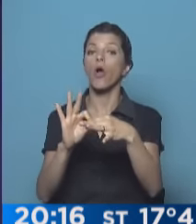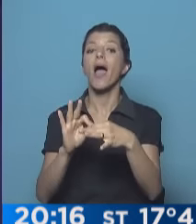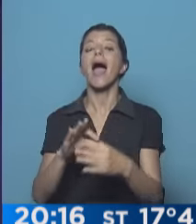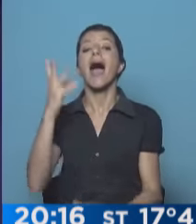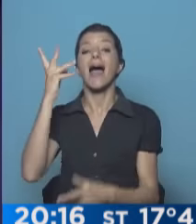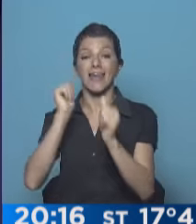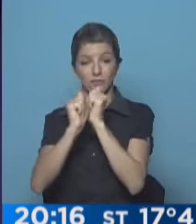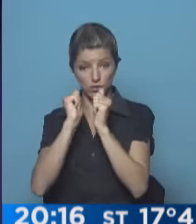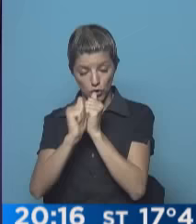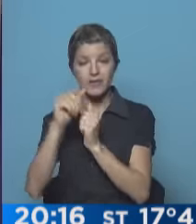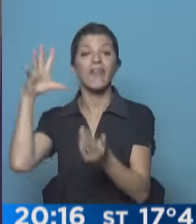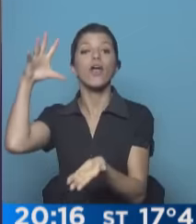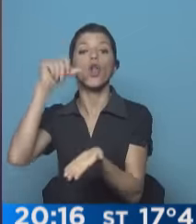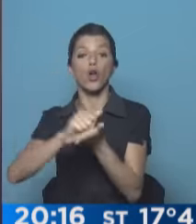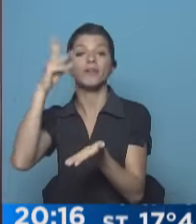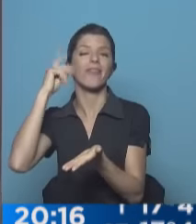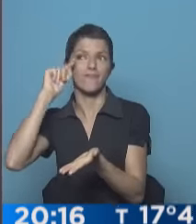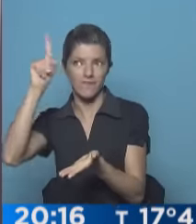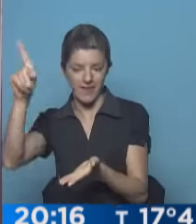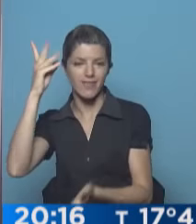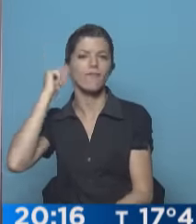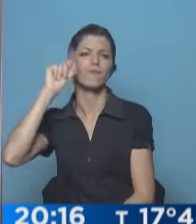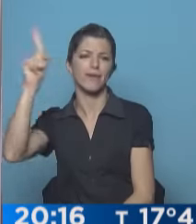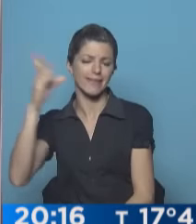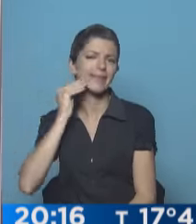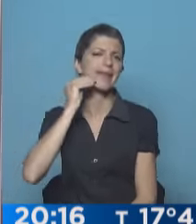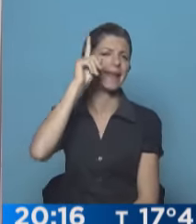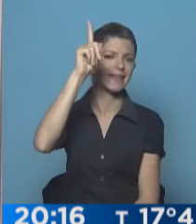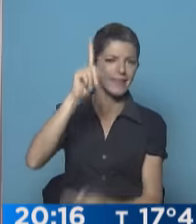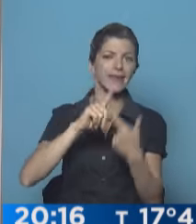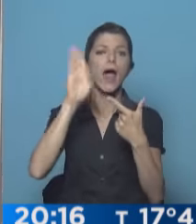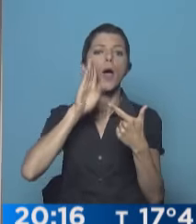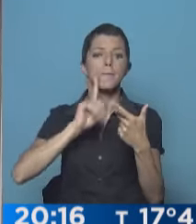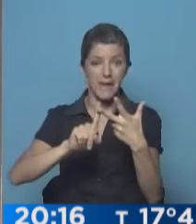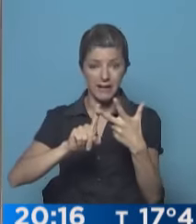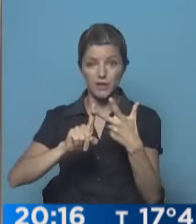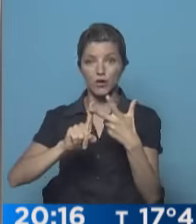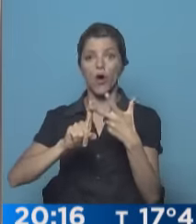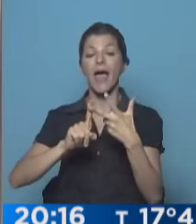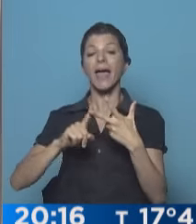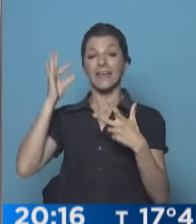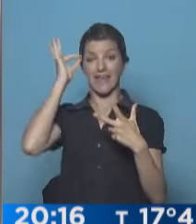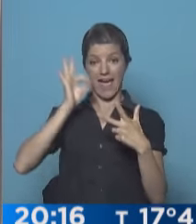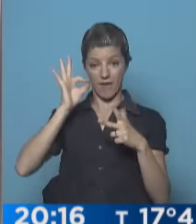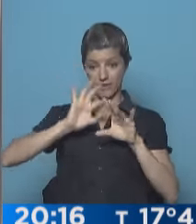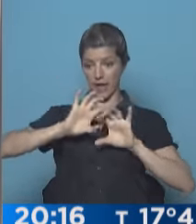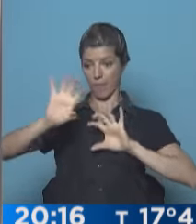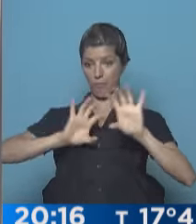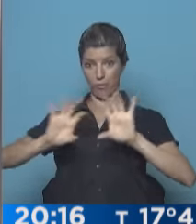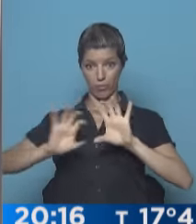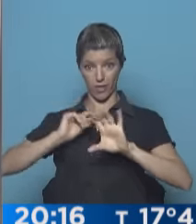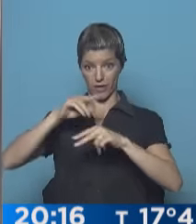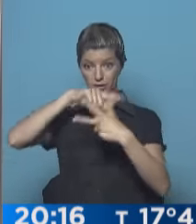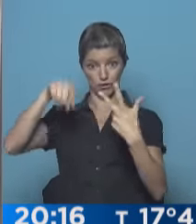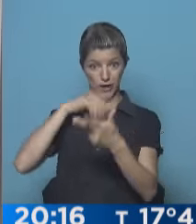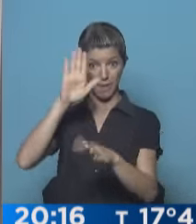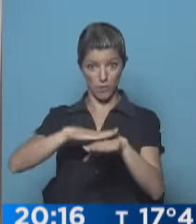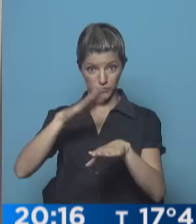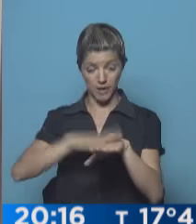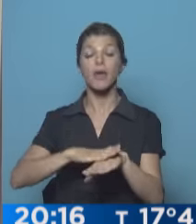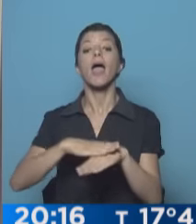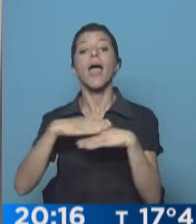Los franceses, los ingleses, los belgas que se repartieron el África. Mali es justamente la conjunción de